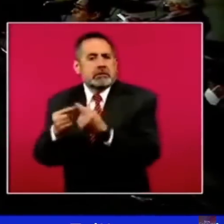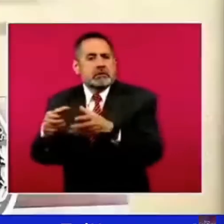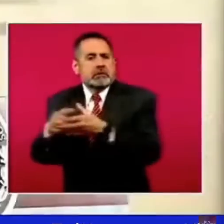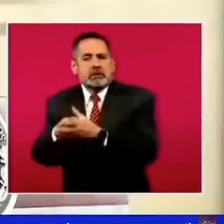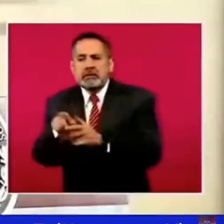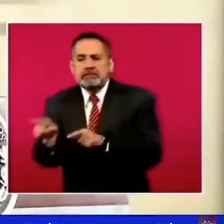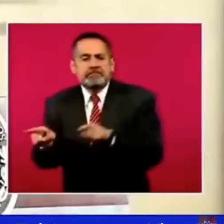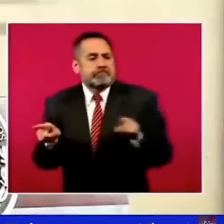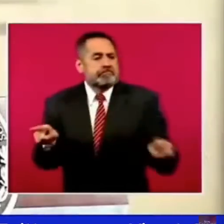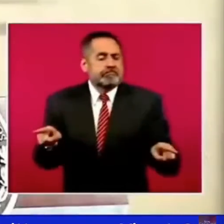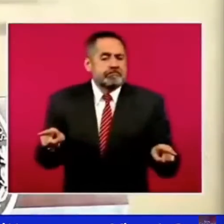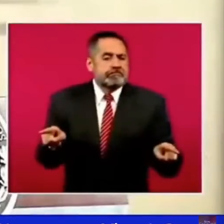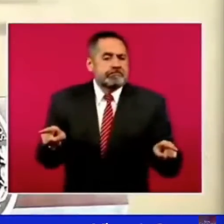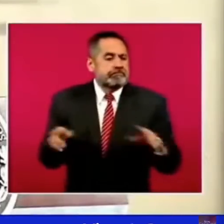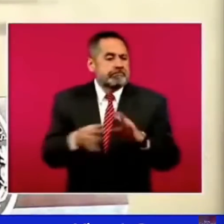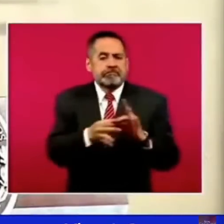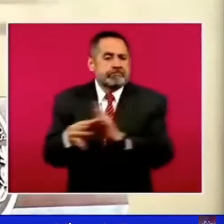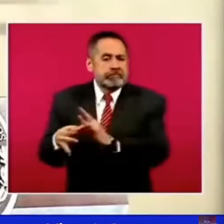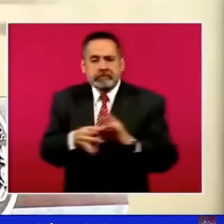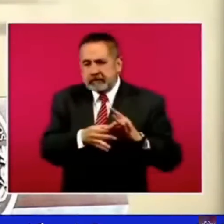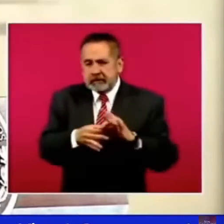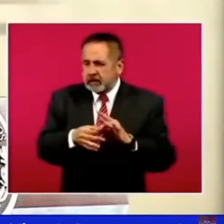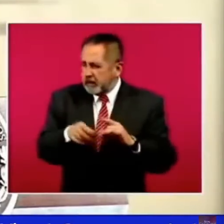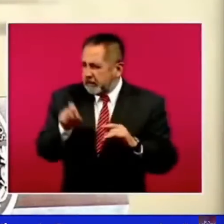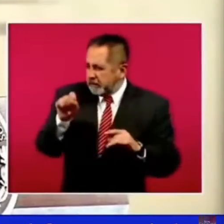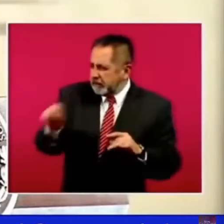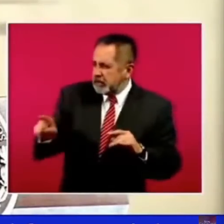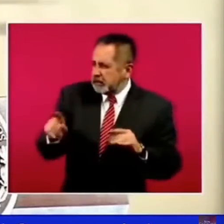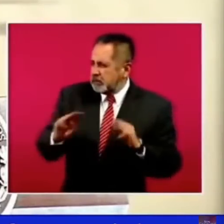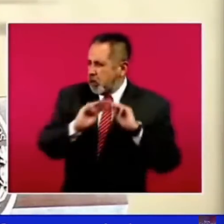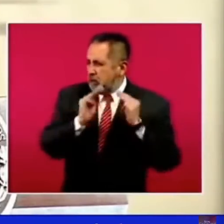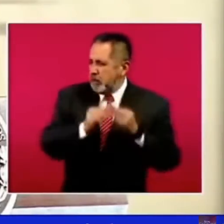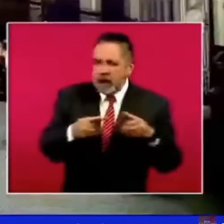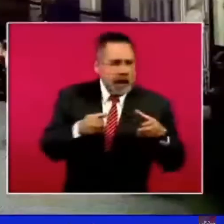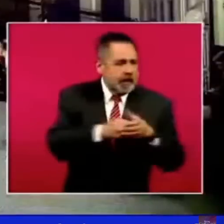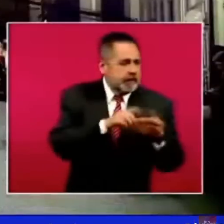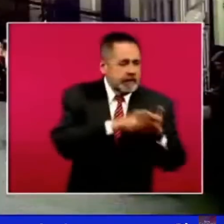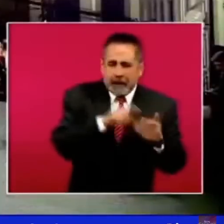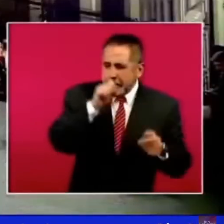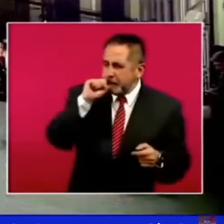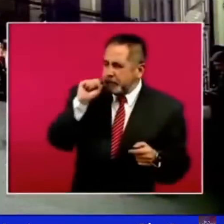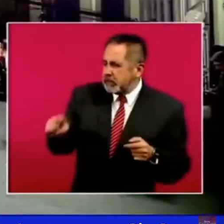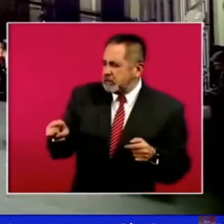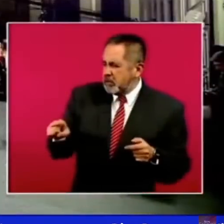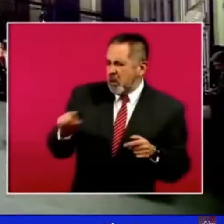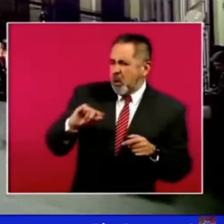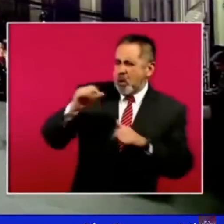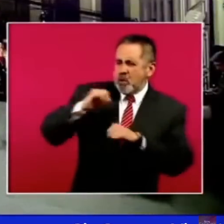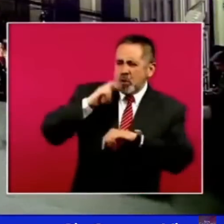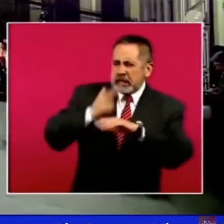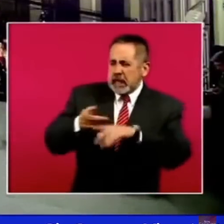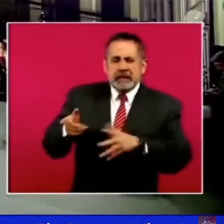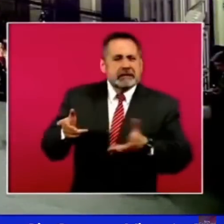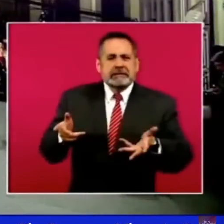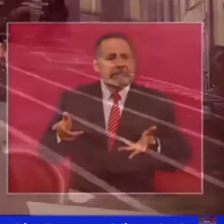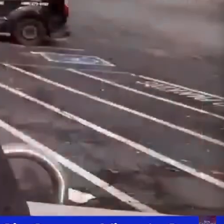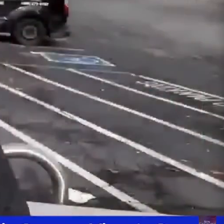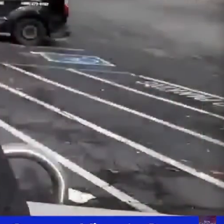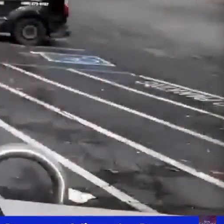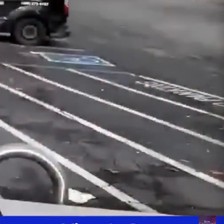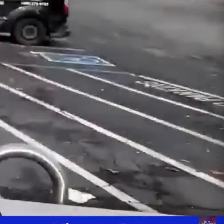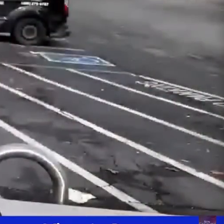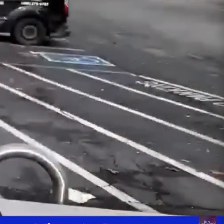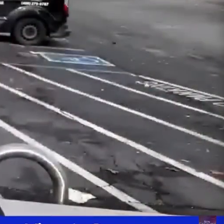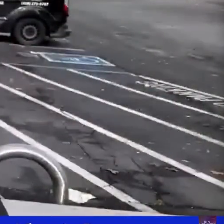dónde terminaba la delincuencia y en dónde comenzaba la autoridad. Espero no que había